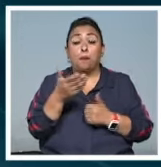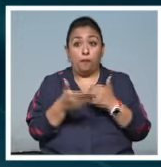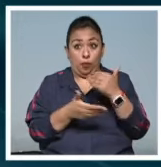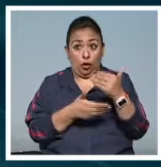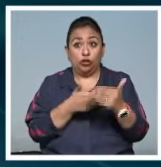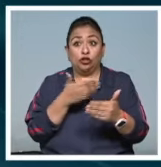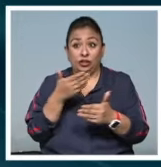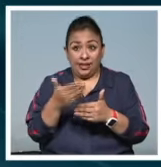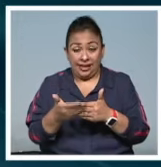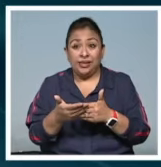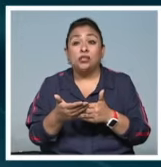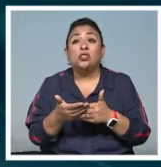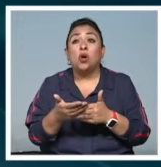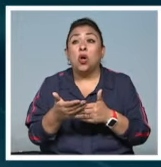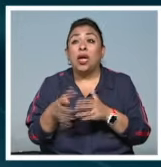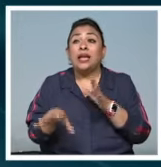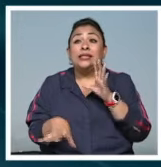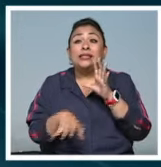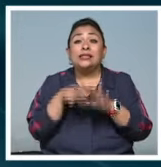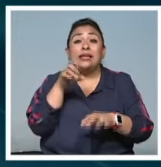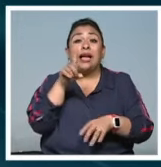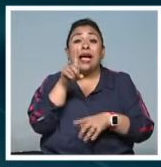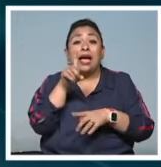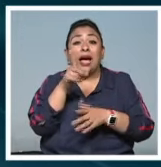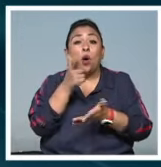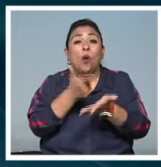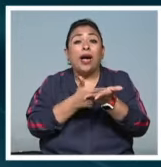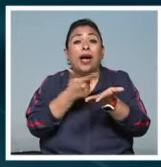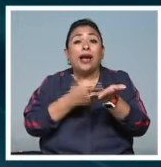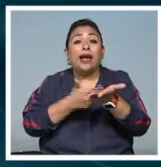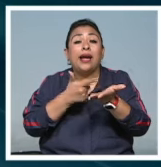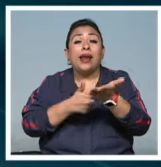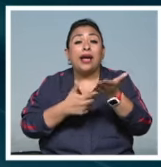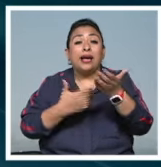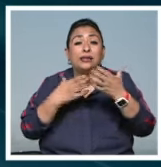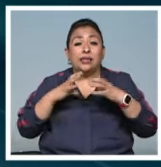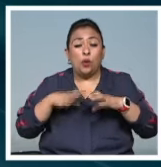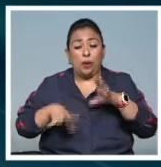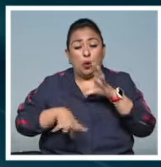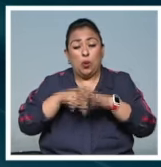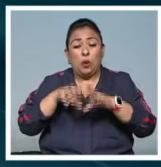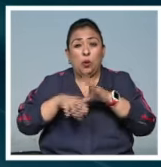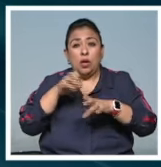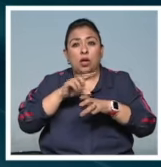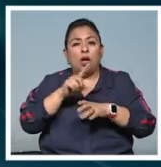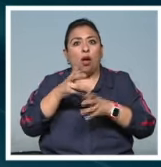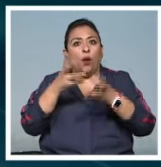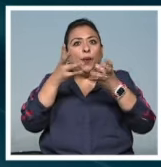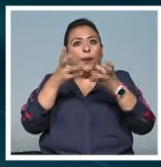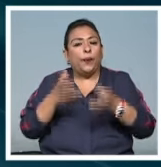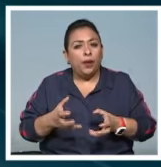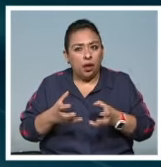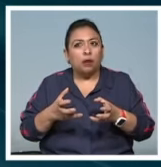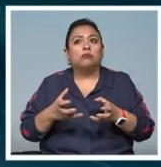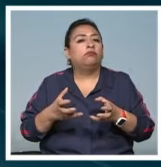que extrae toda el agua y toda la grasa de los cuerpos hasta dejarlos secos,